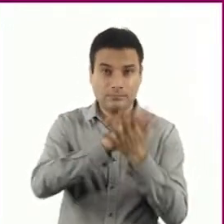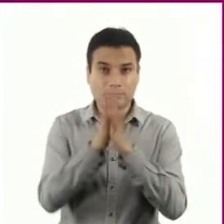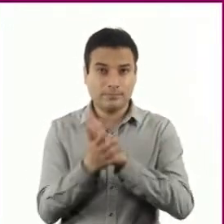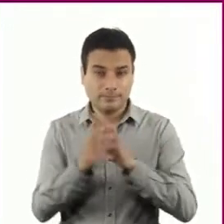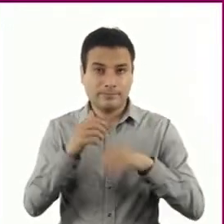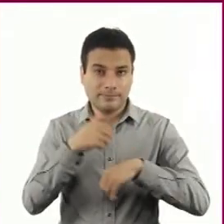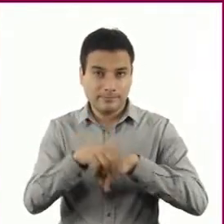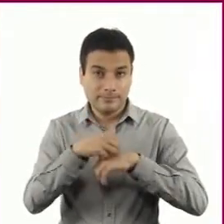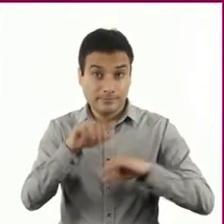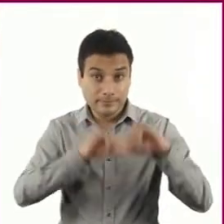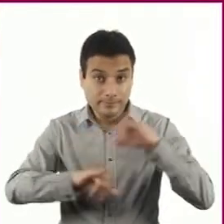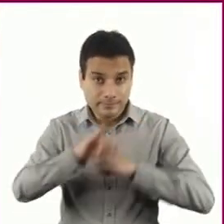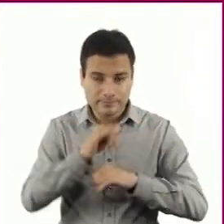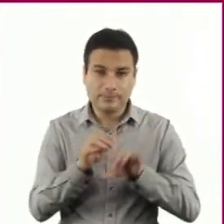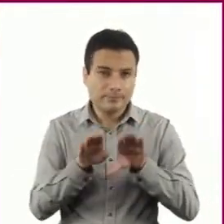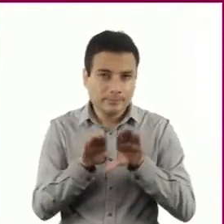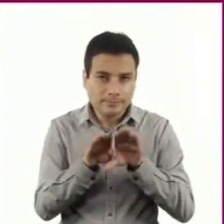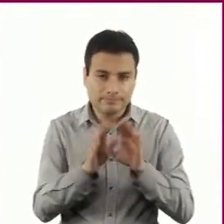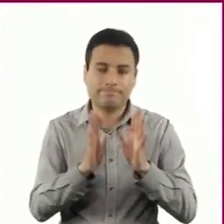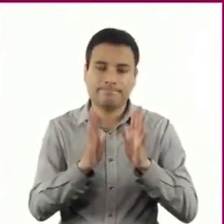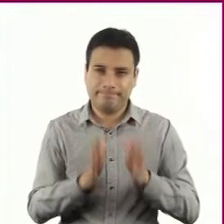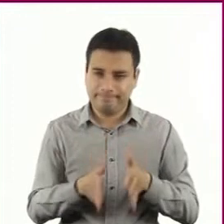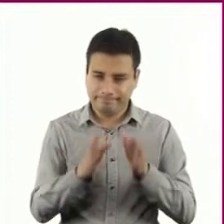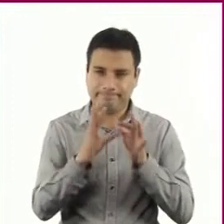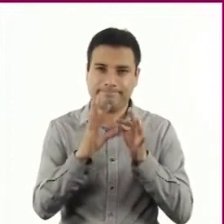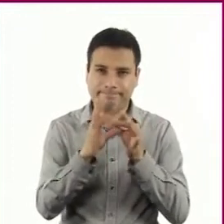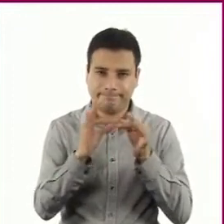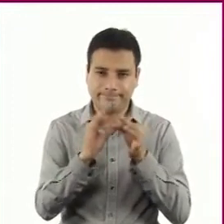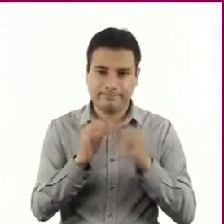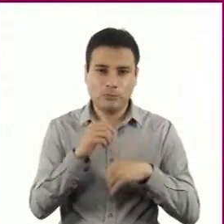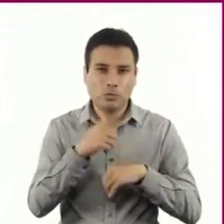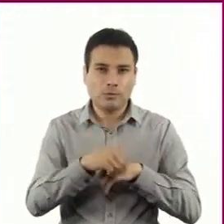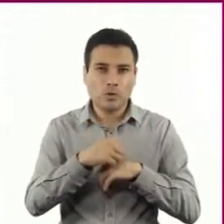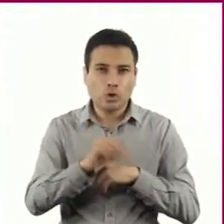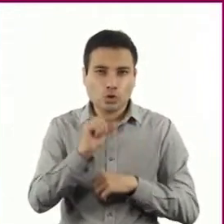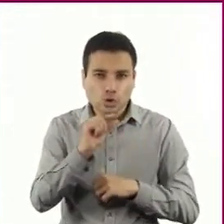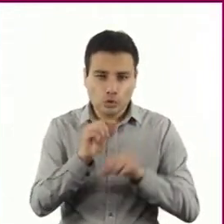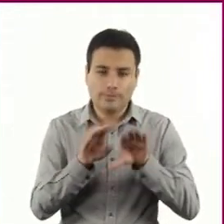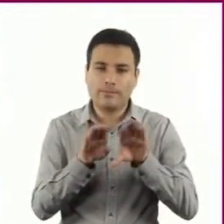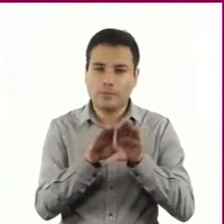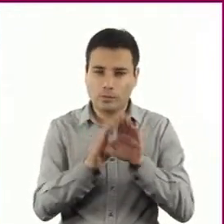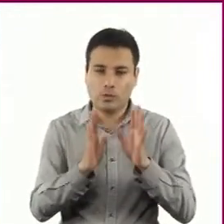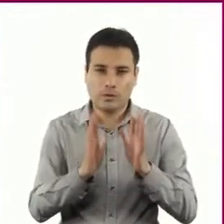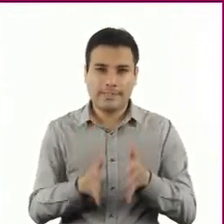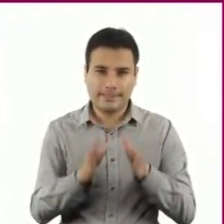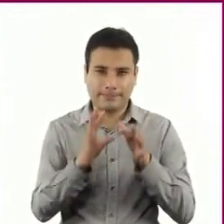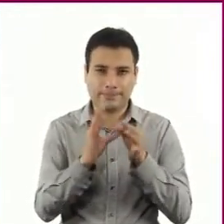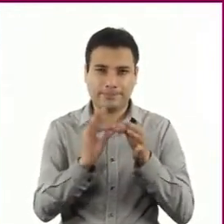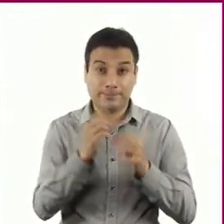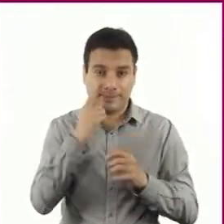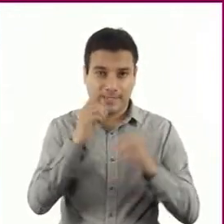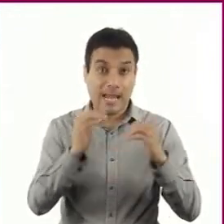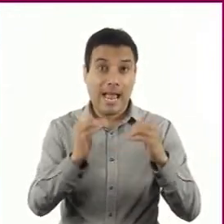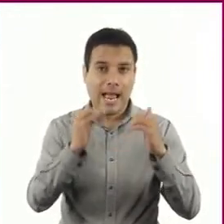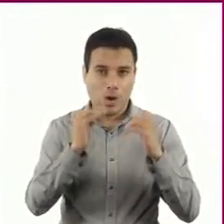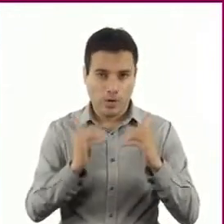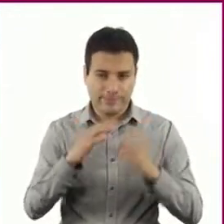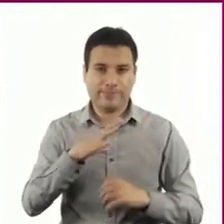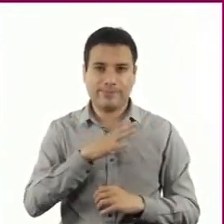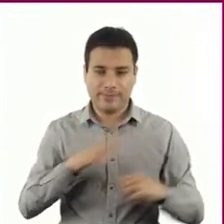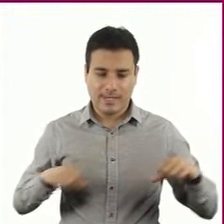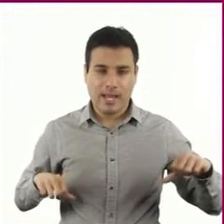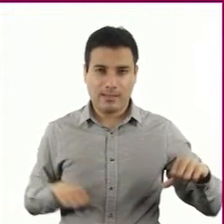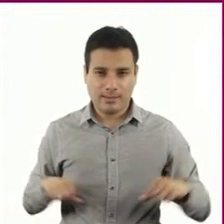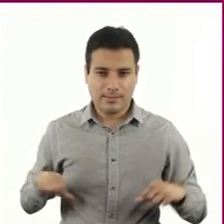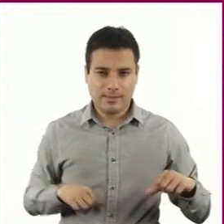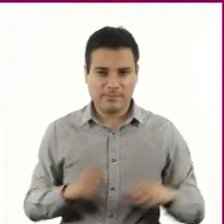y viceversa, al trabajar con números muy pequeños. Ahora, acompáñenos a resolver el siguiente reto, que